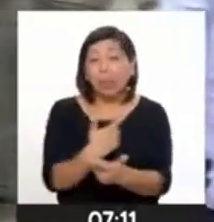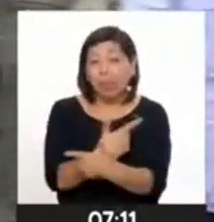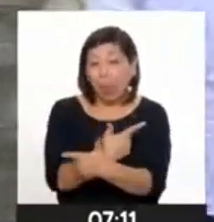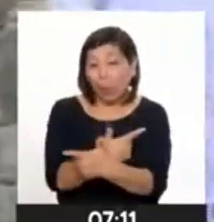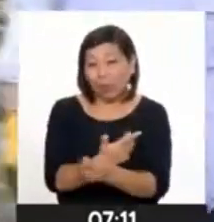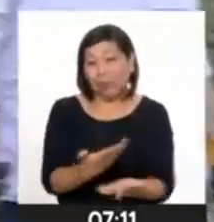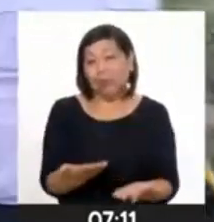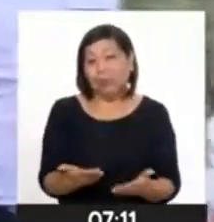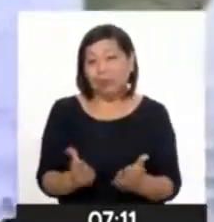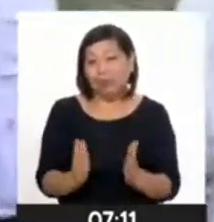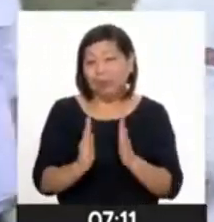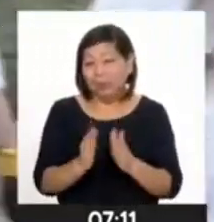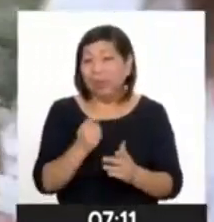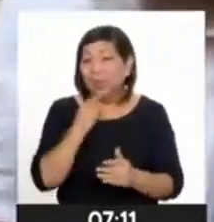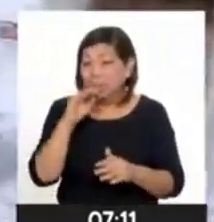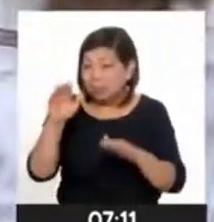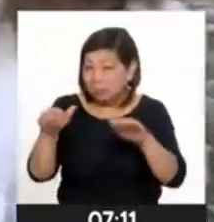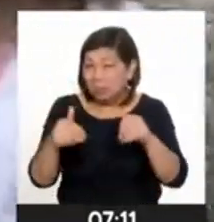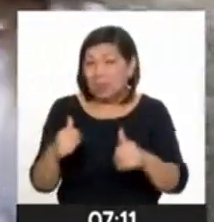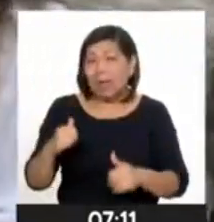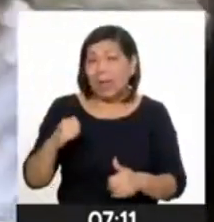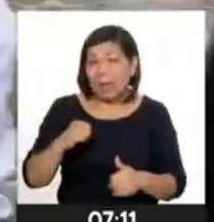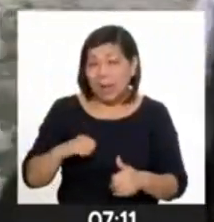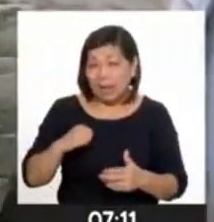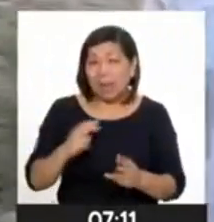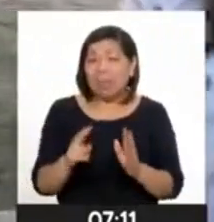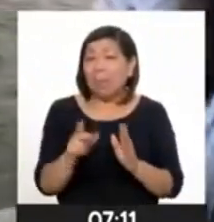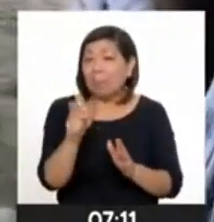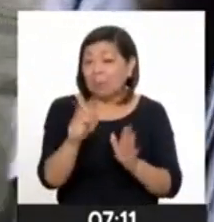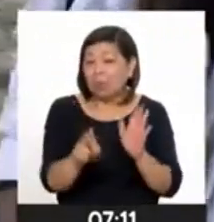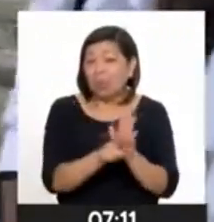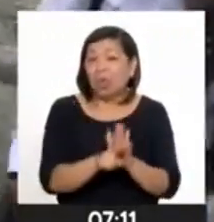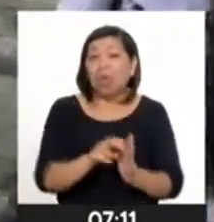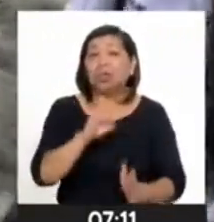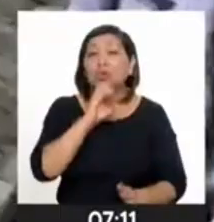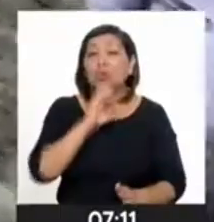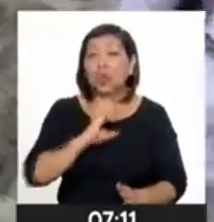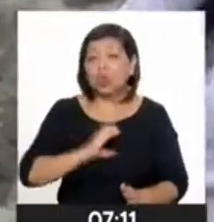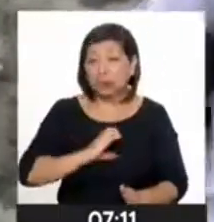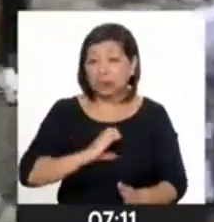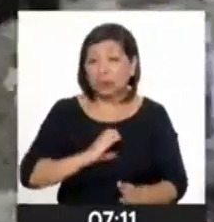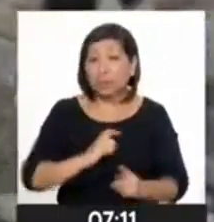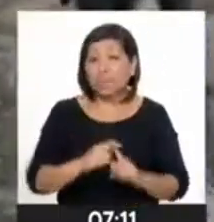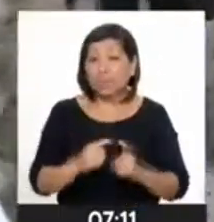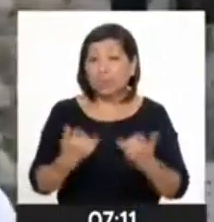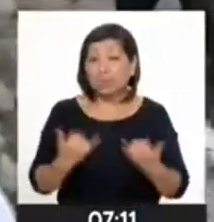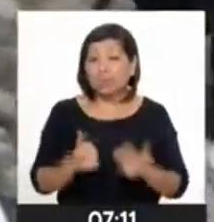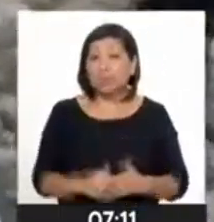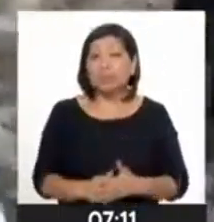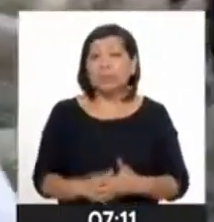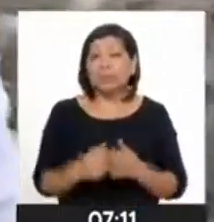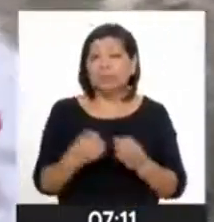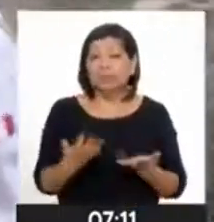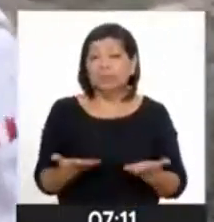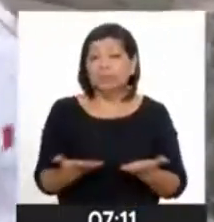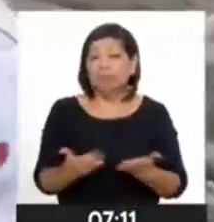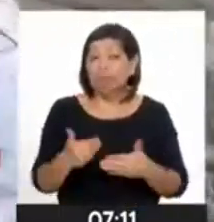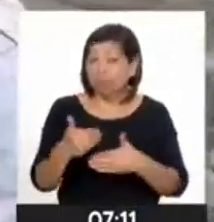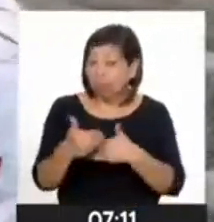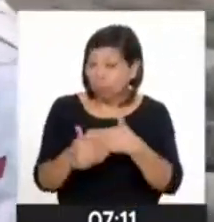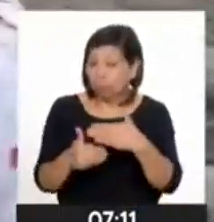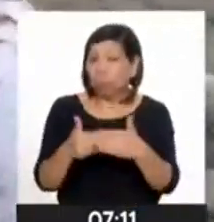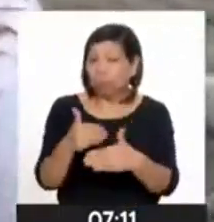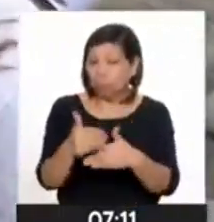día hemos convocado también alcaldes y voluntarios desde Chosica para abajo, ¿no? Así es que estamos realmente